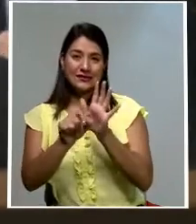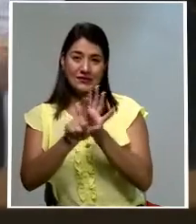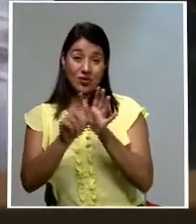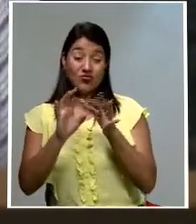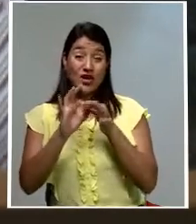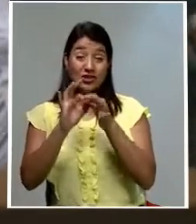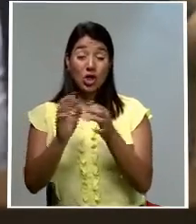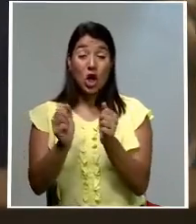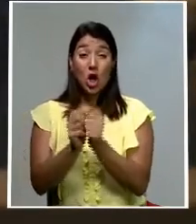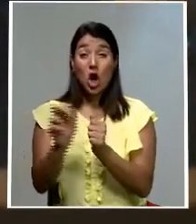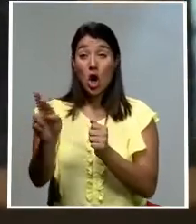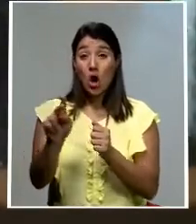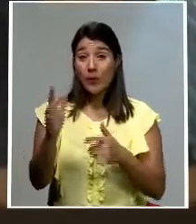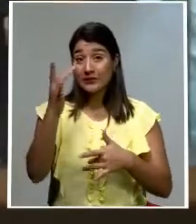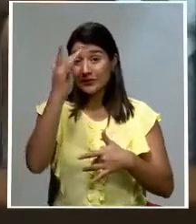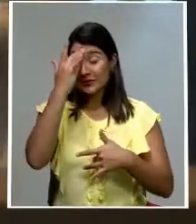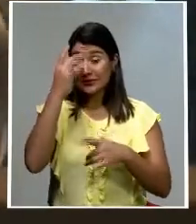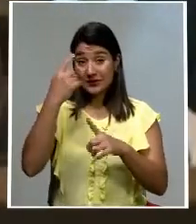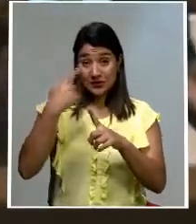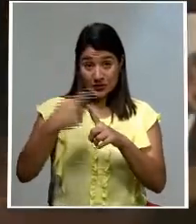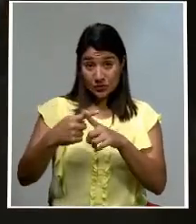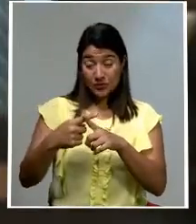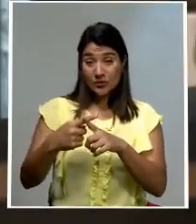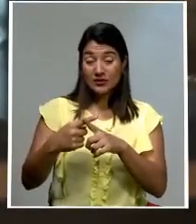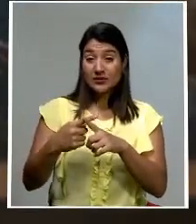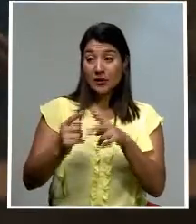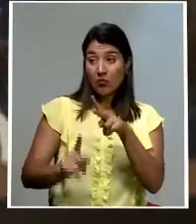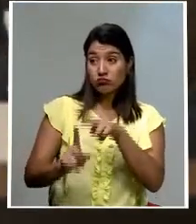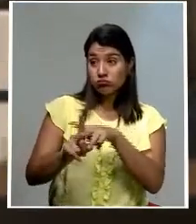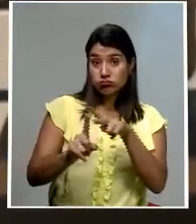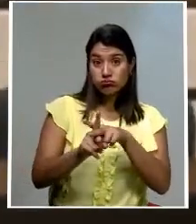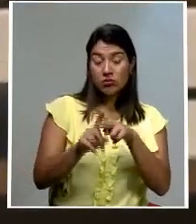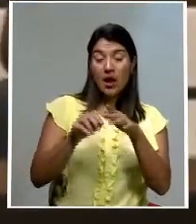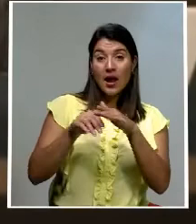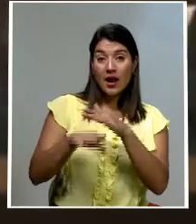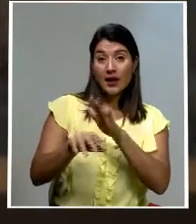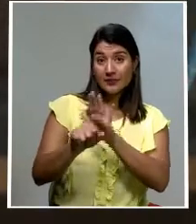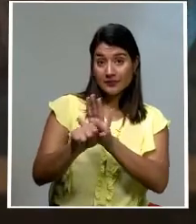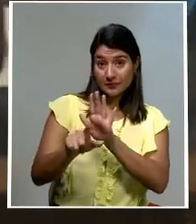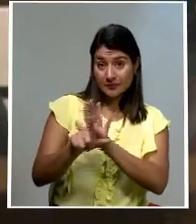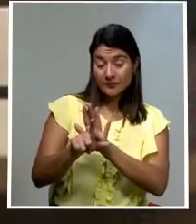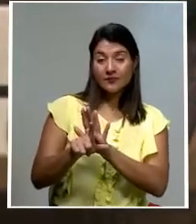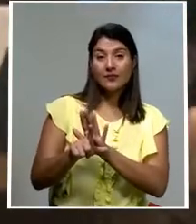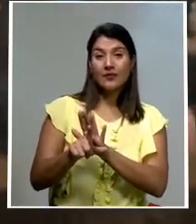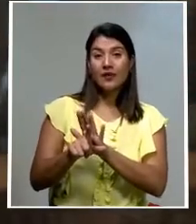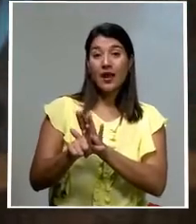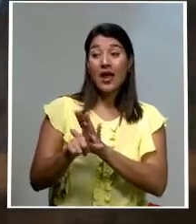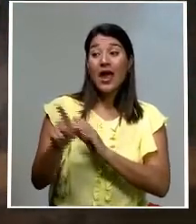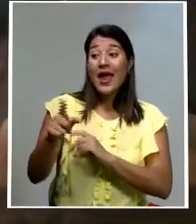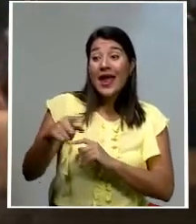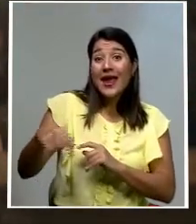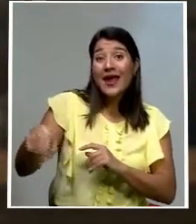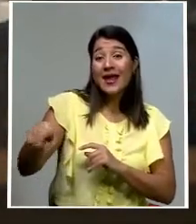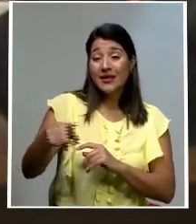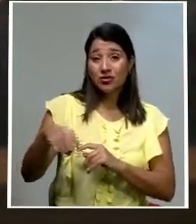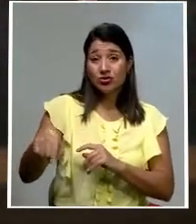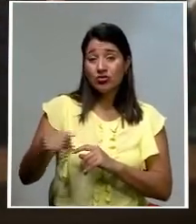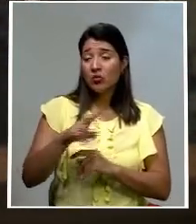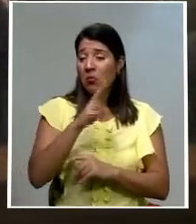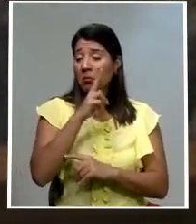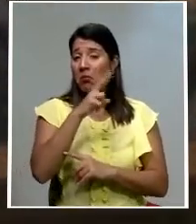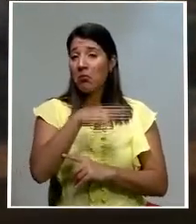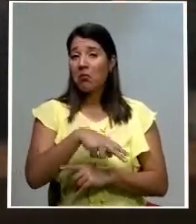casos positivos de COVID detectados en el plenario en los últimos días y meses omitió por completo